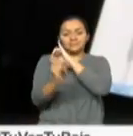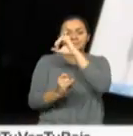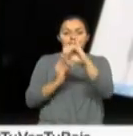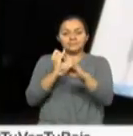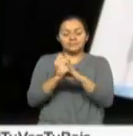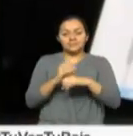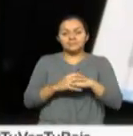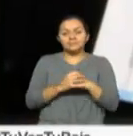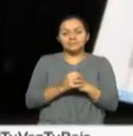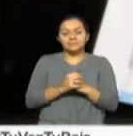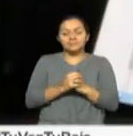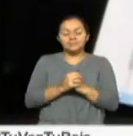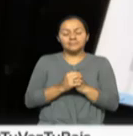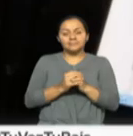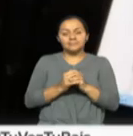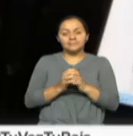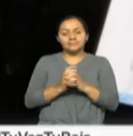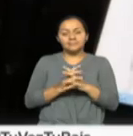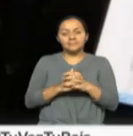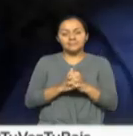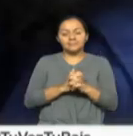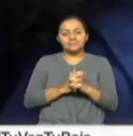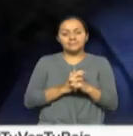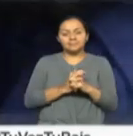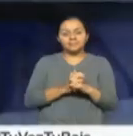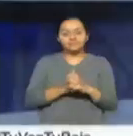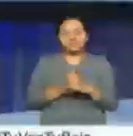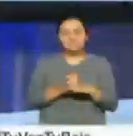internacionales. Carolina Díaz, Noticiero Ciudadano.